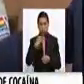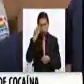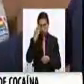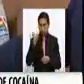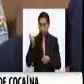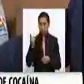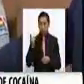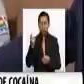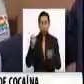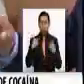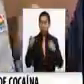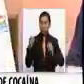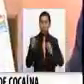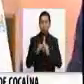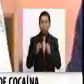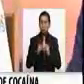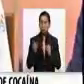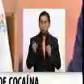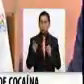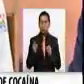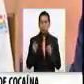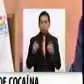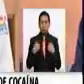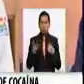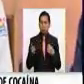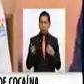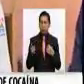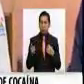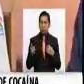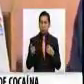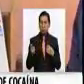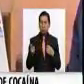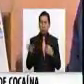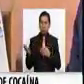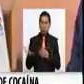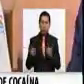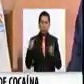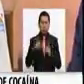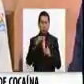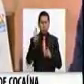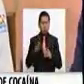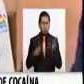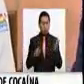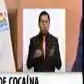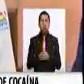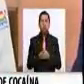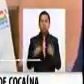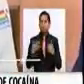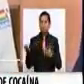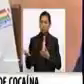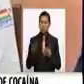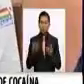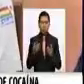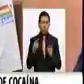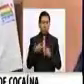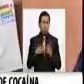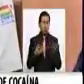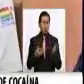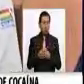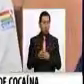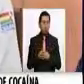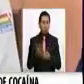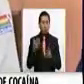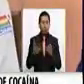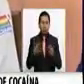esa cantidad iba a ser pasada hacia el brasil iba a ser pasada o